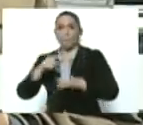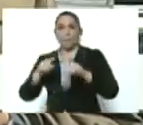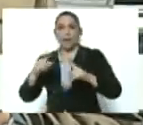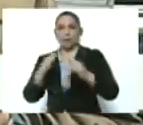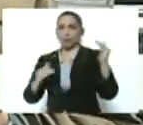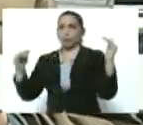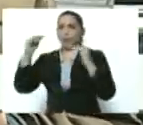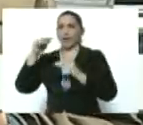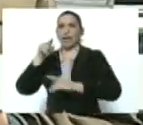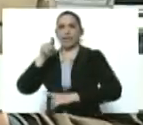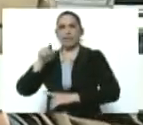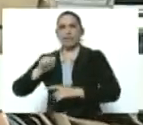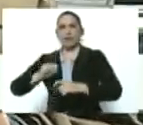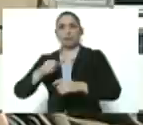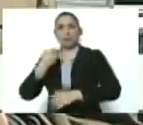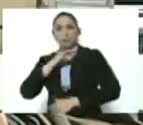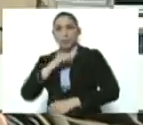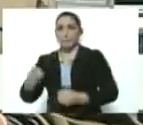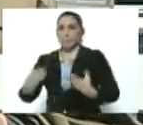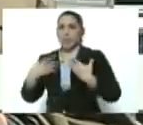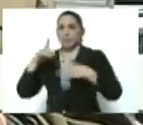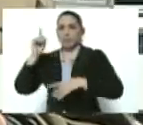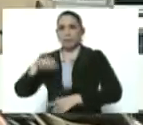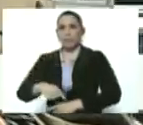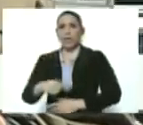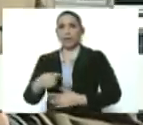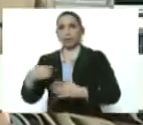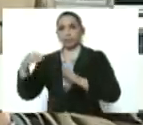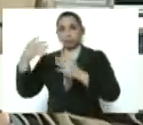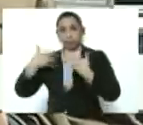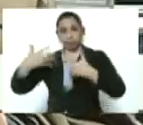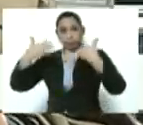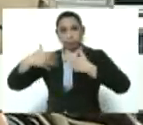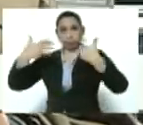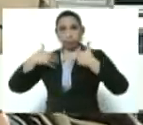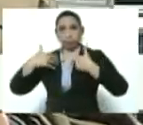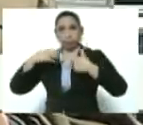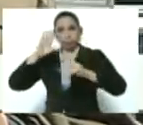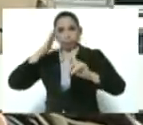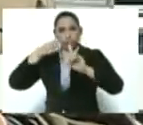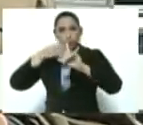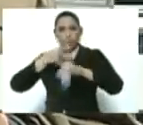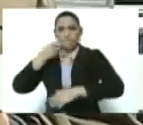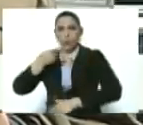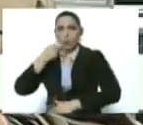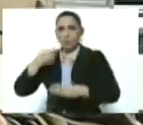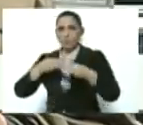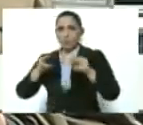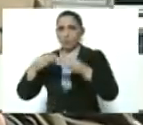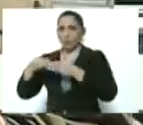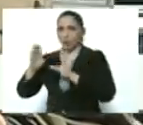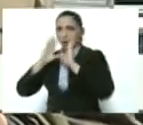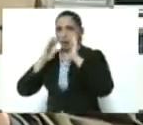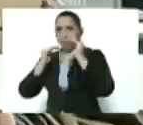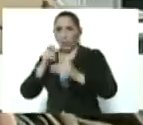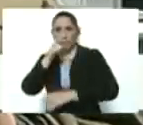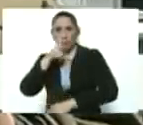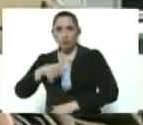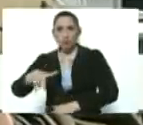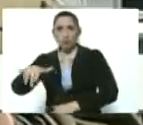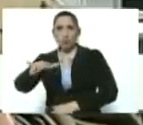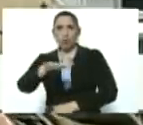pandemia además de sus acertadas indicaciones y orientaciones en el marco de una política pública que atiende a su pueblo